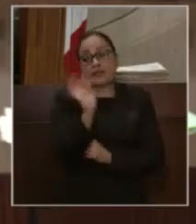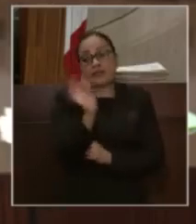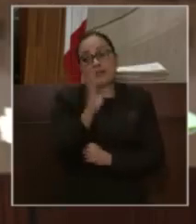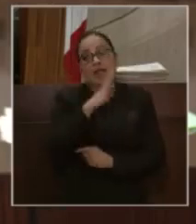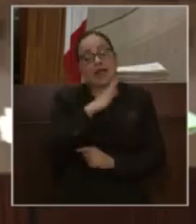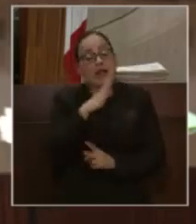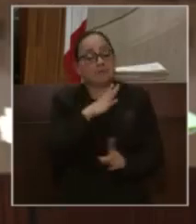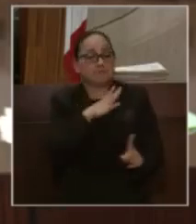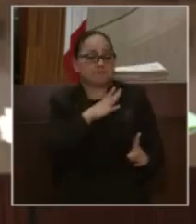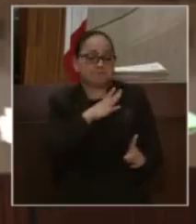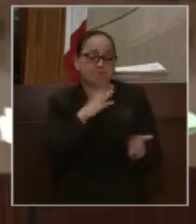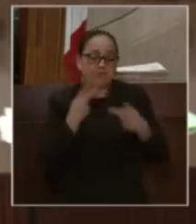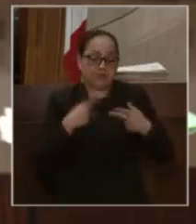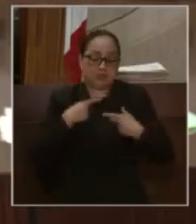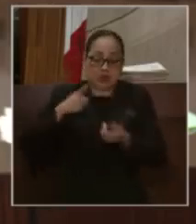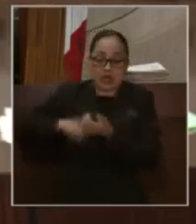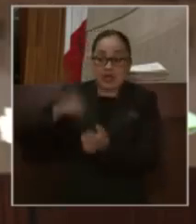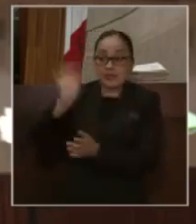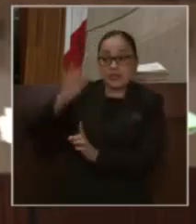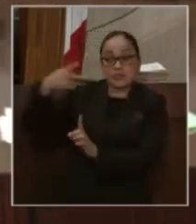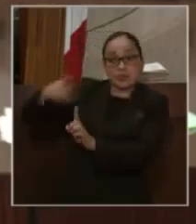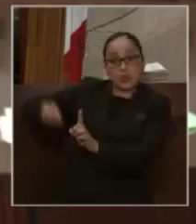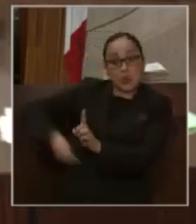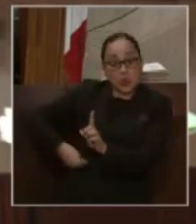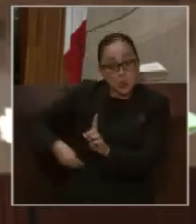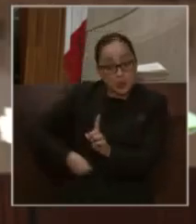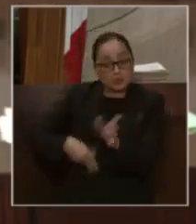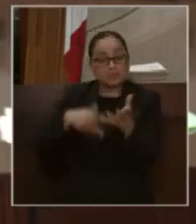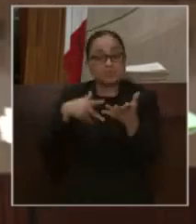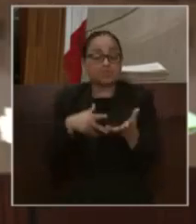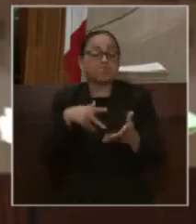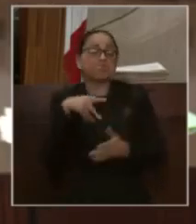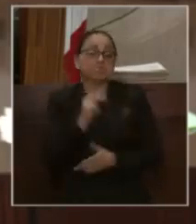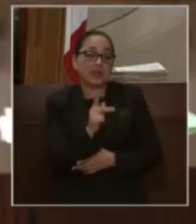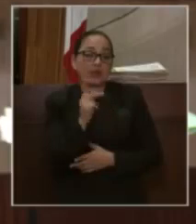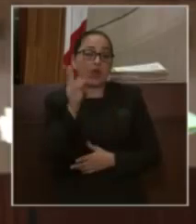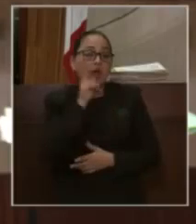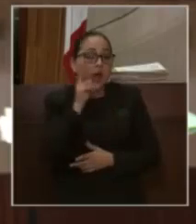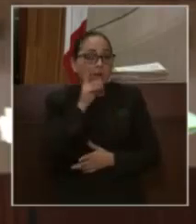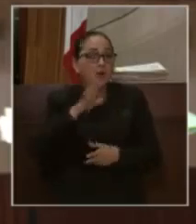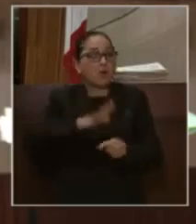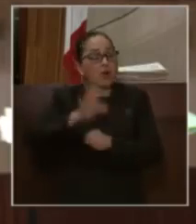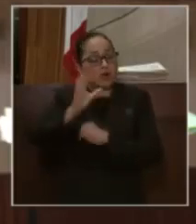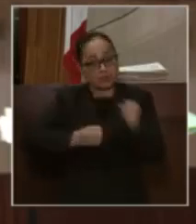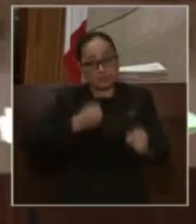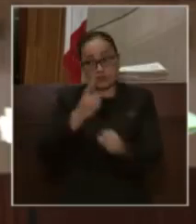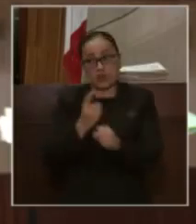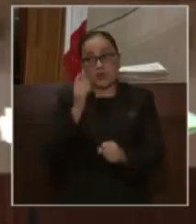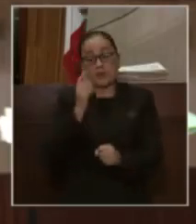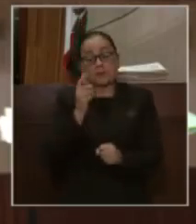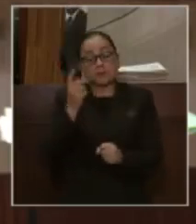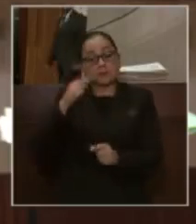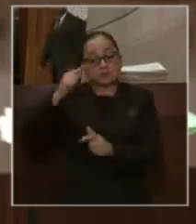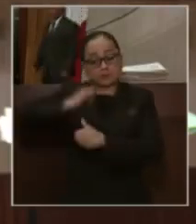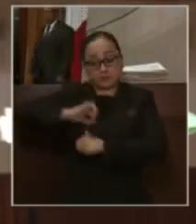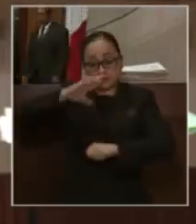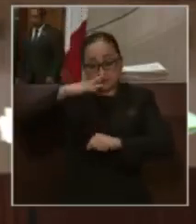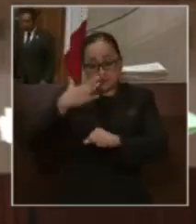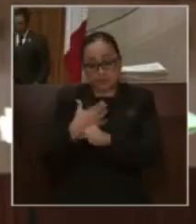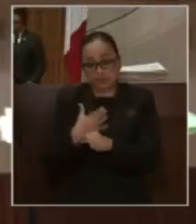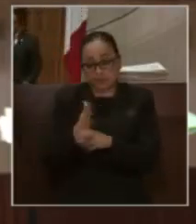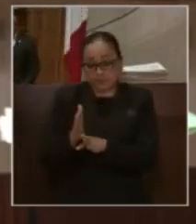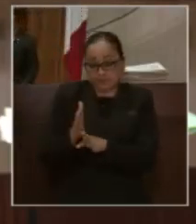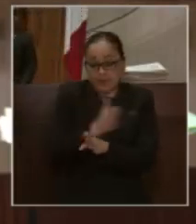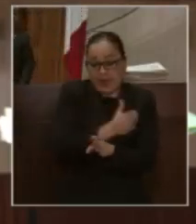los sujetos inculpados, y por otro lado, entre las oportunidades que tiene la autoridad en su